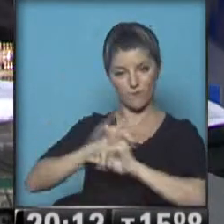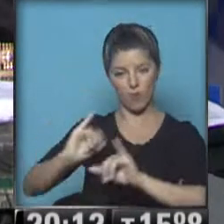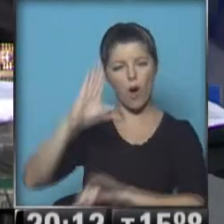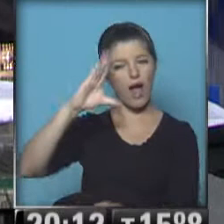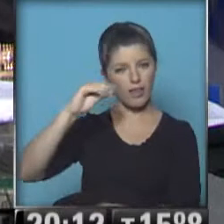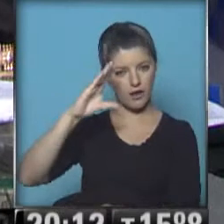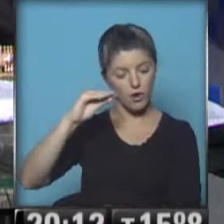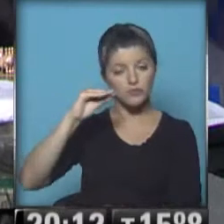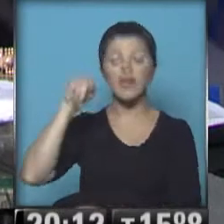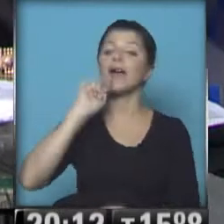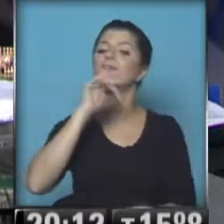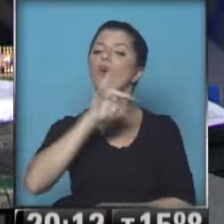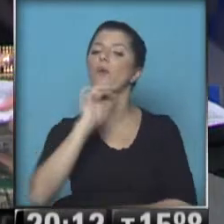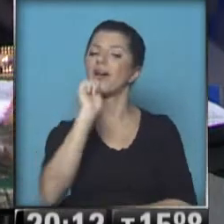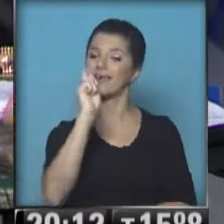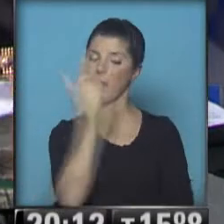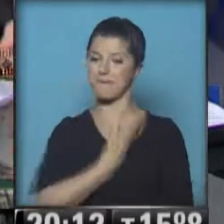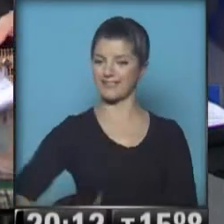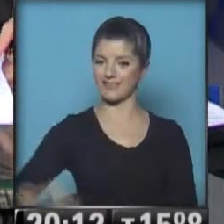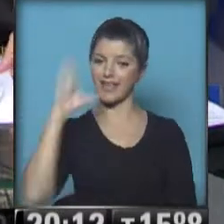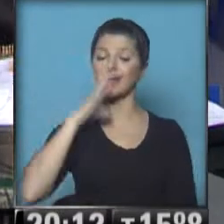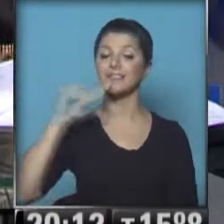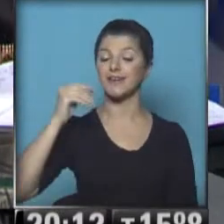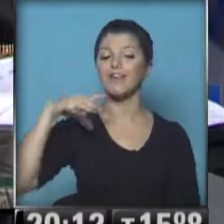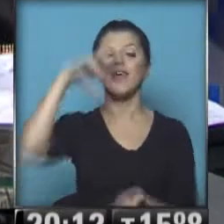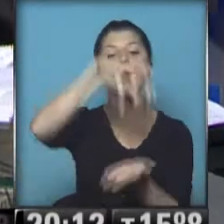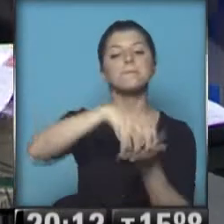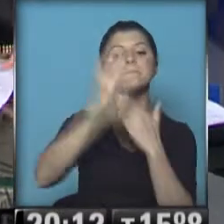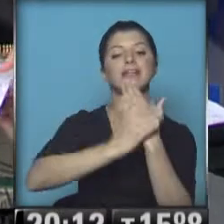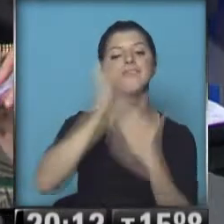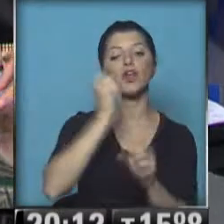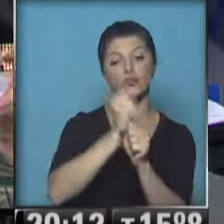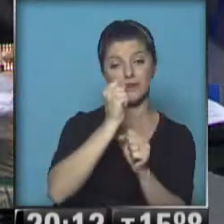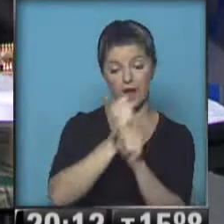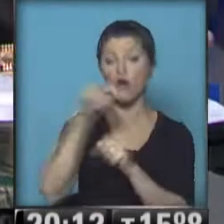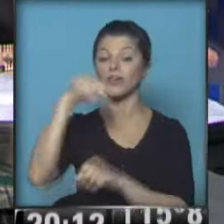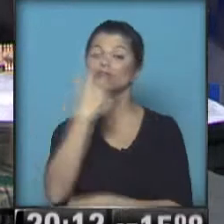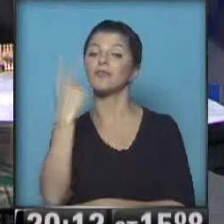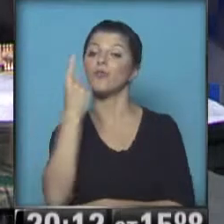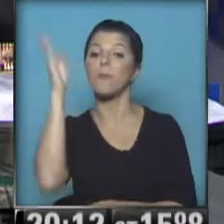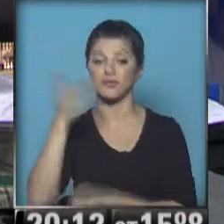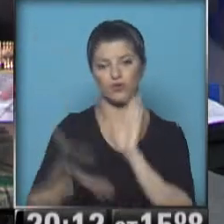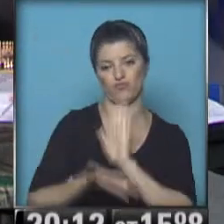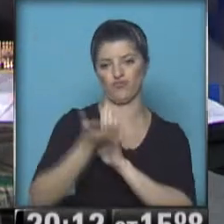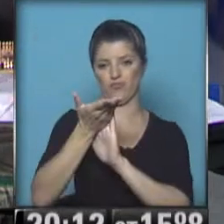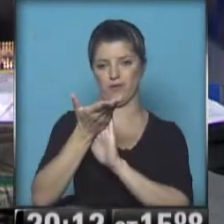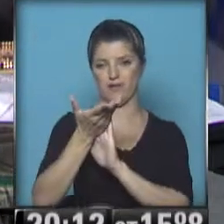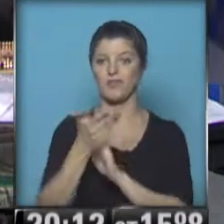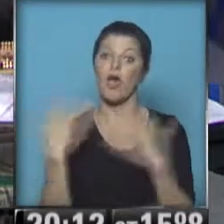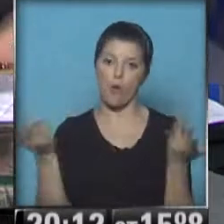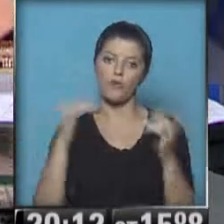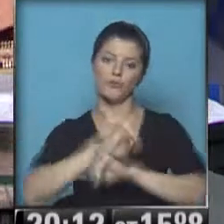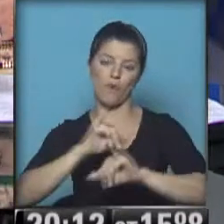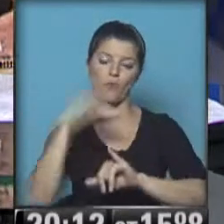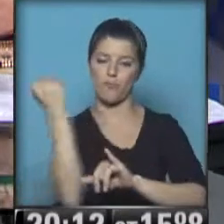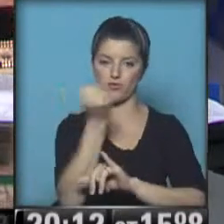estuvo a cargo de la presidenta Cristina Fernández y el Ministerio de Trabajo. El aumento asciende al 31%. Es sin duda una noticia importante para nuestro país.